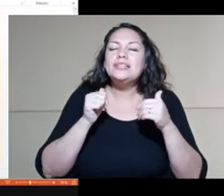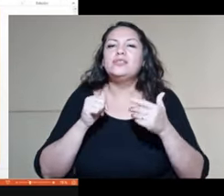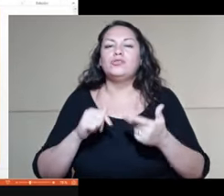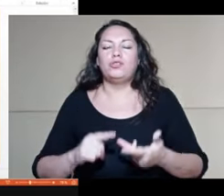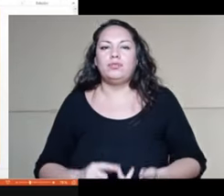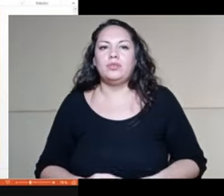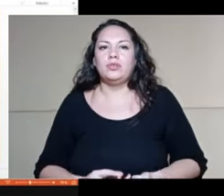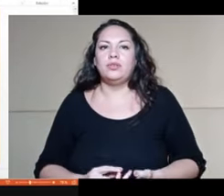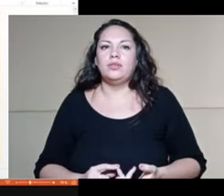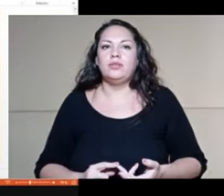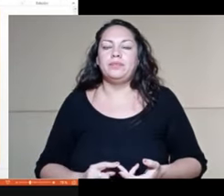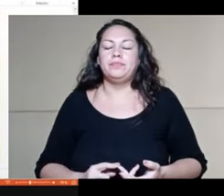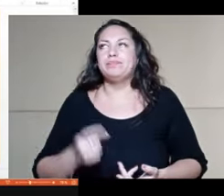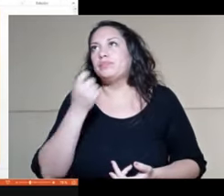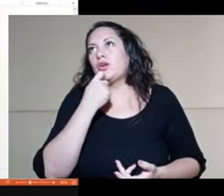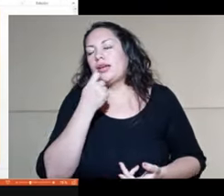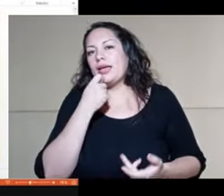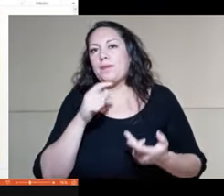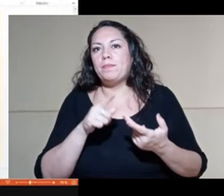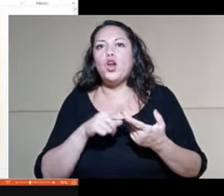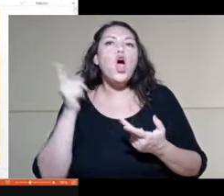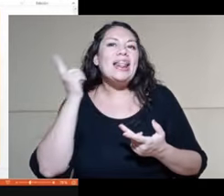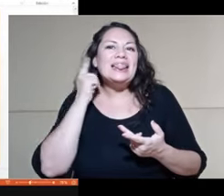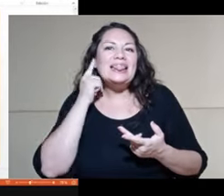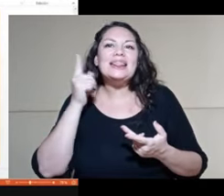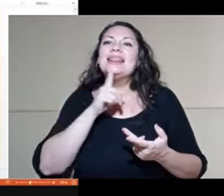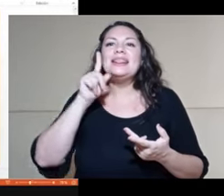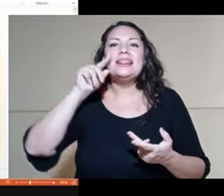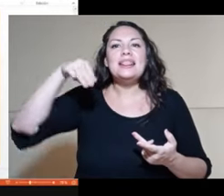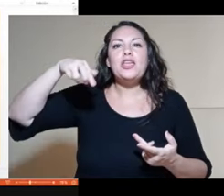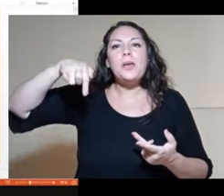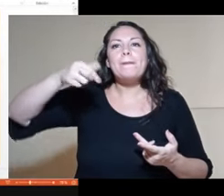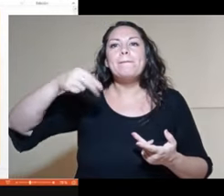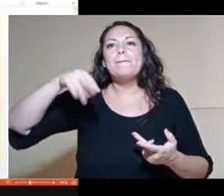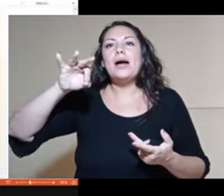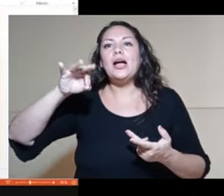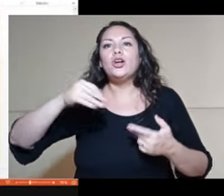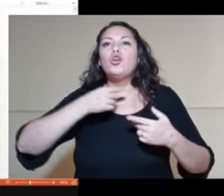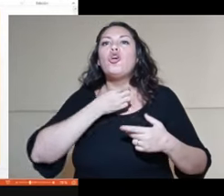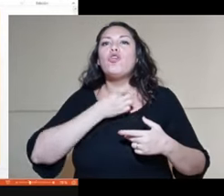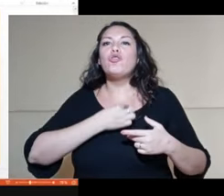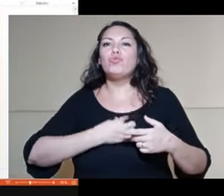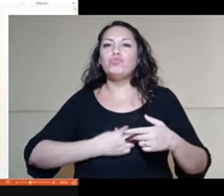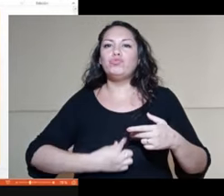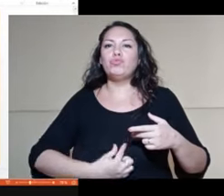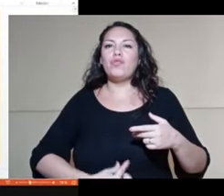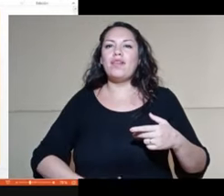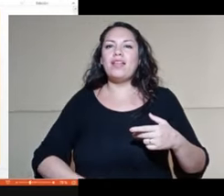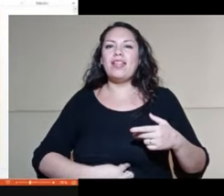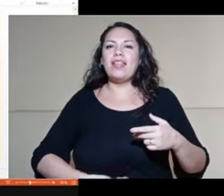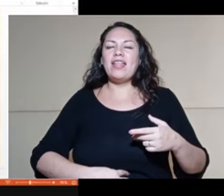en los huesos, ¿no es cierto? En, como les decía, en el tímpano, en todo el tubo digestivo, porque producen